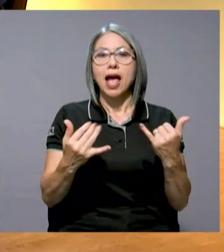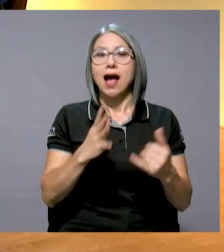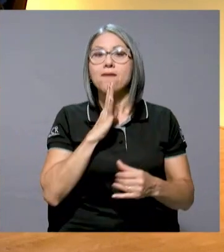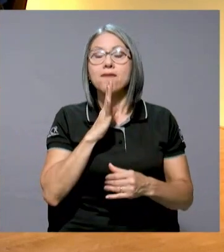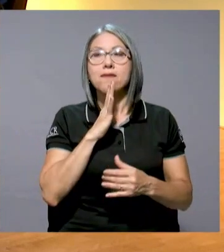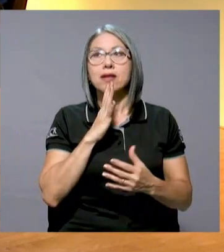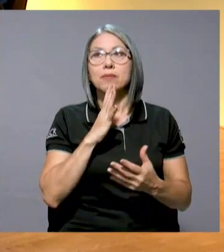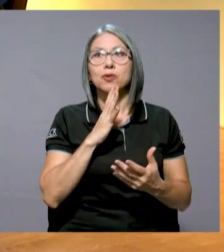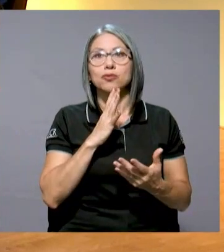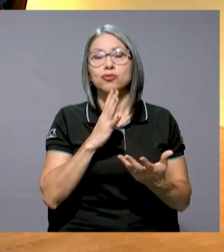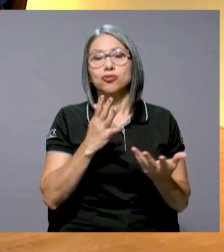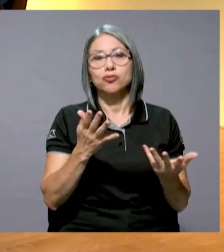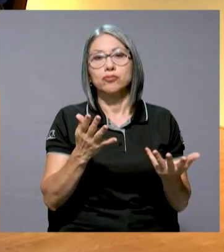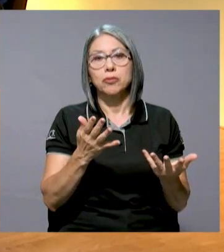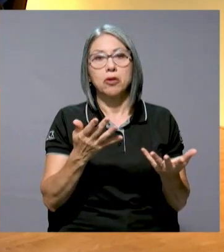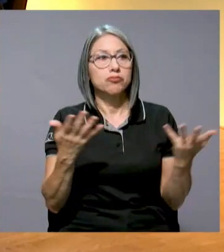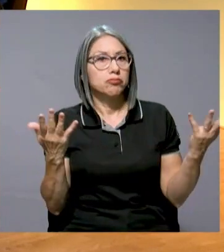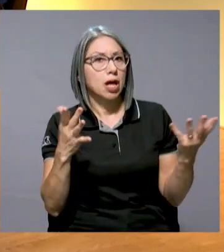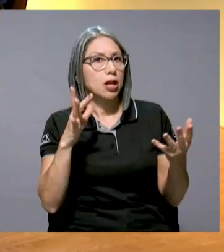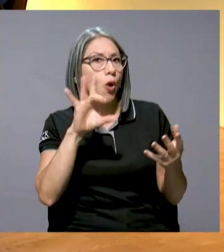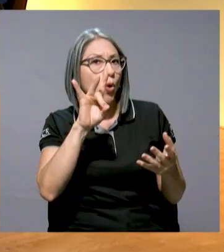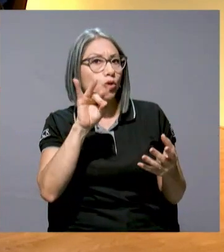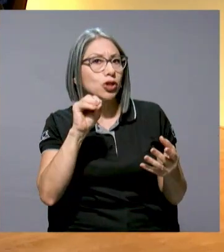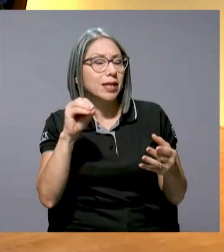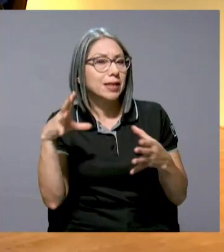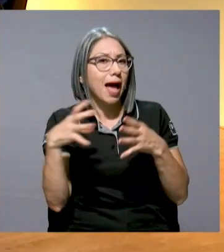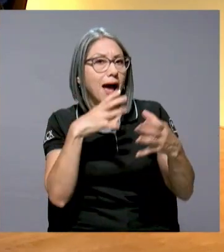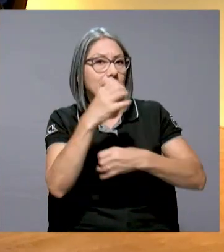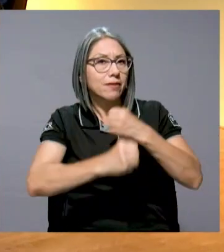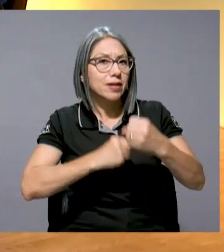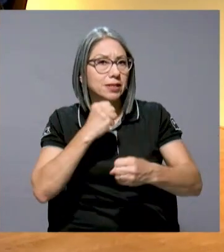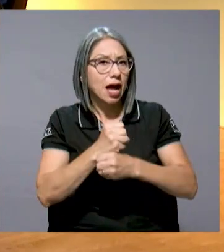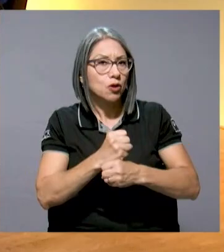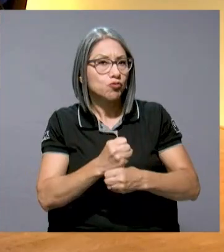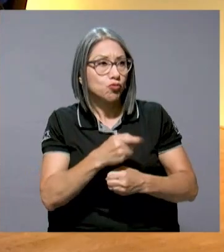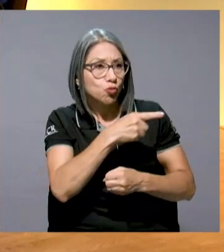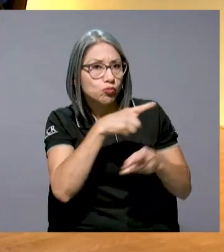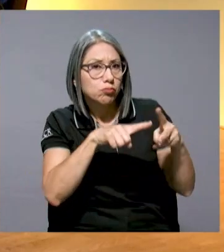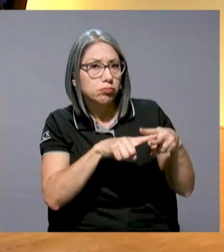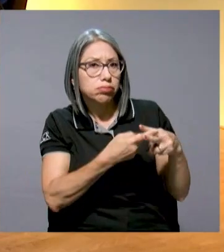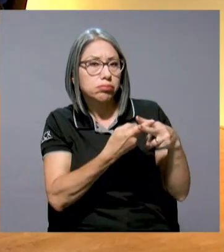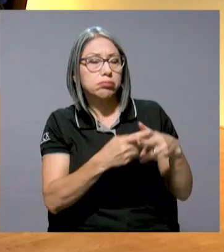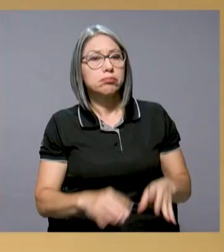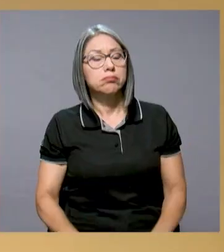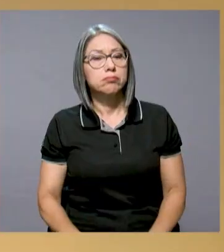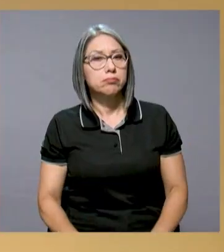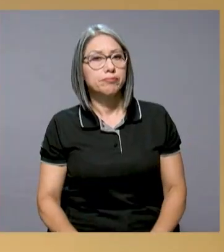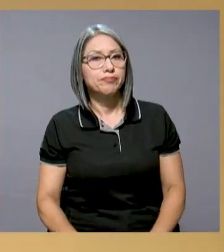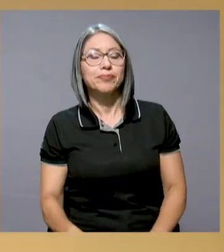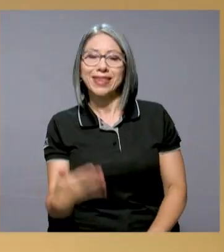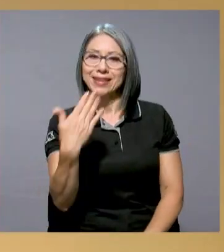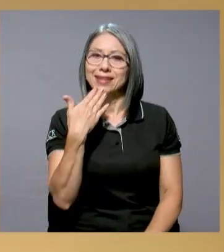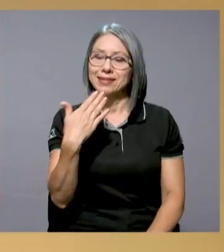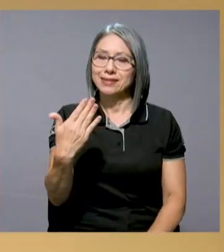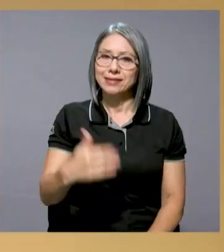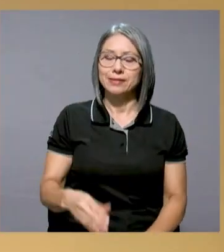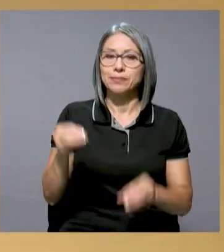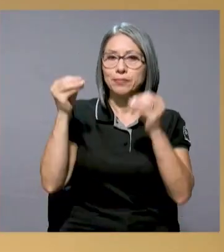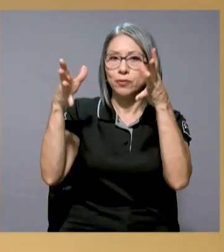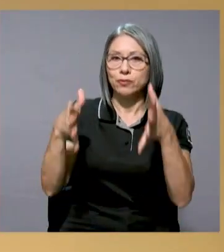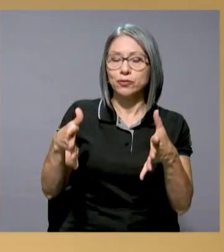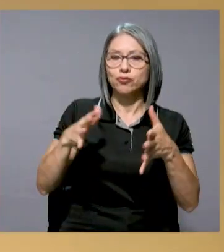80 aniversario, y si le parece, señor decano, ¿quiere empezar usted? Gracias,